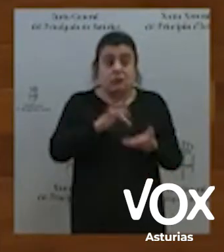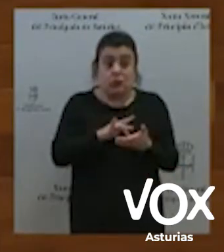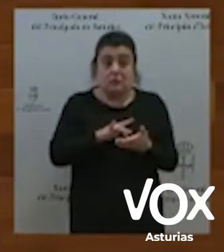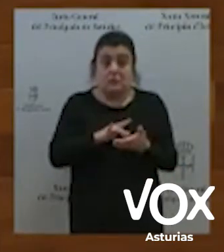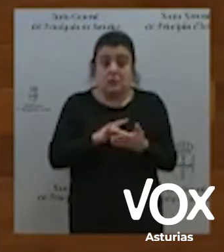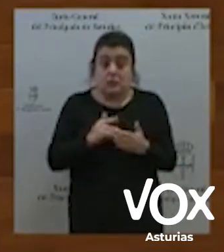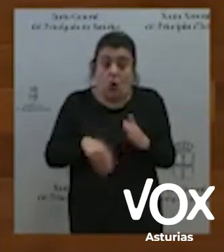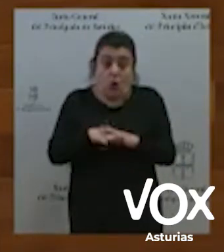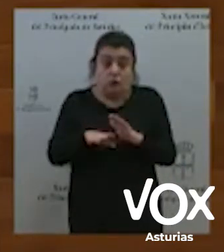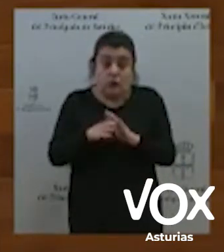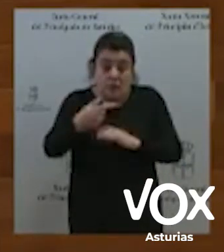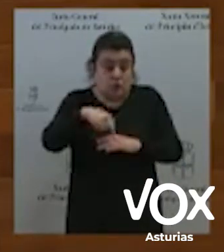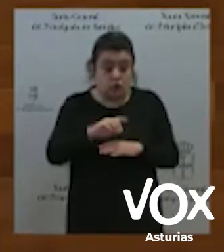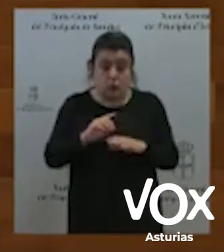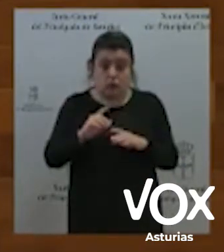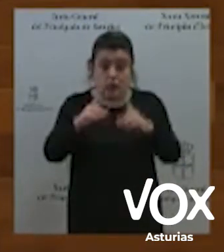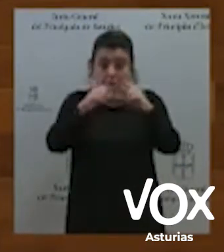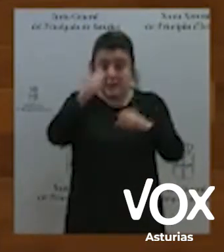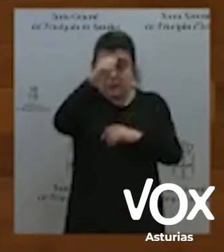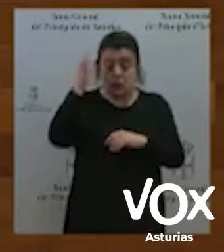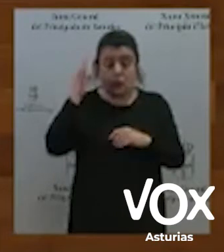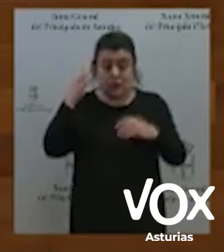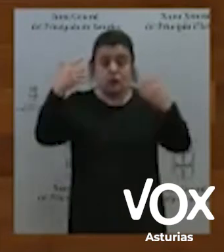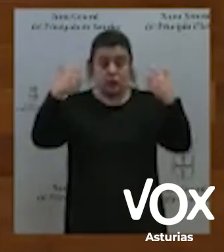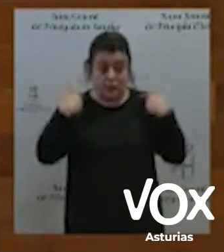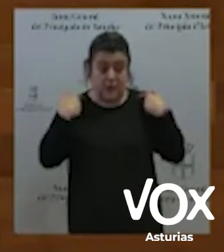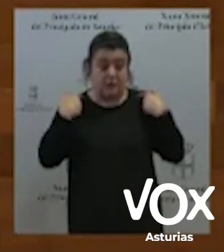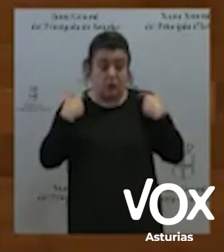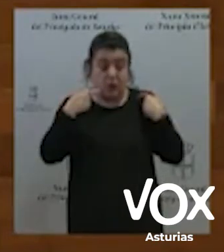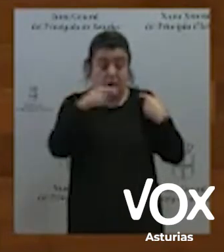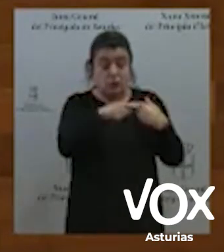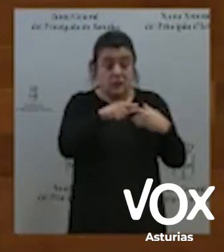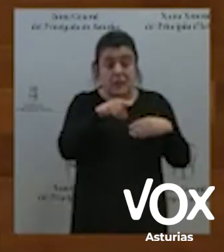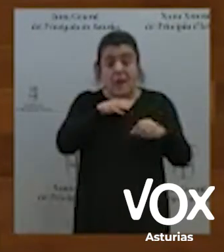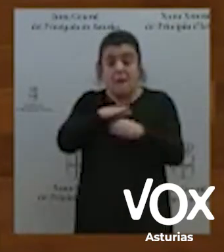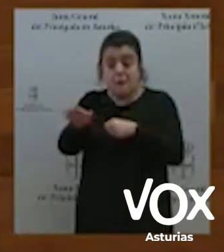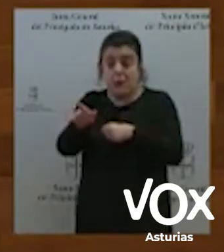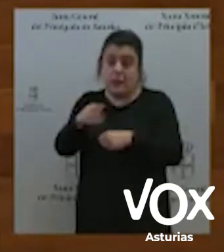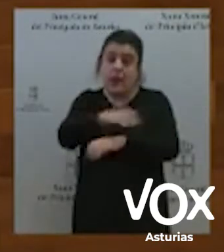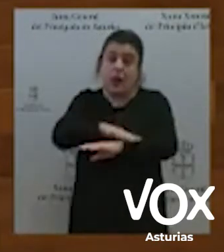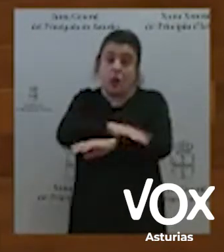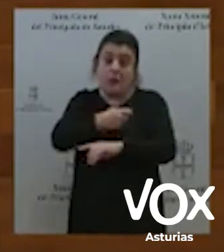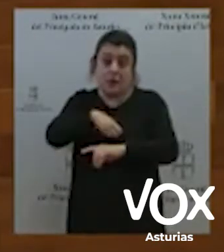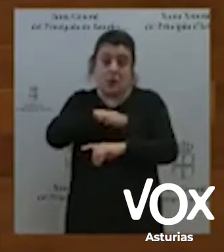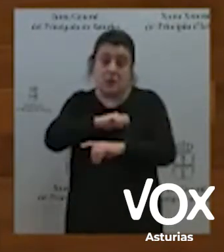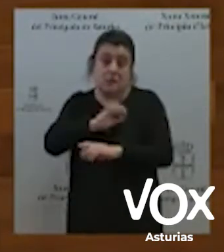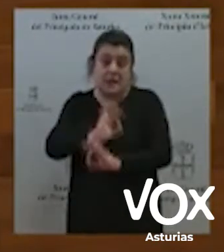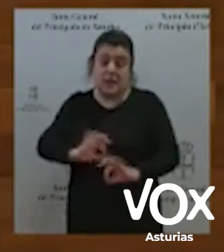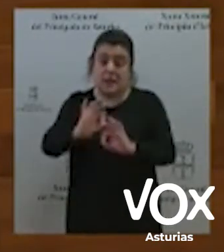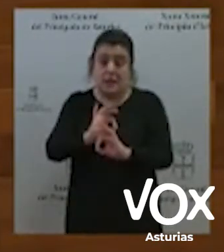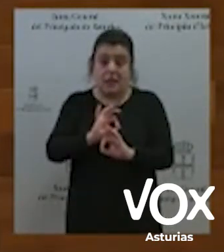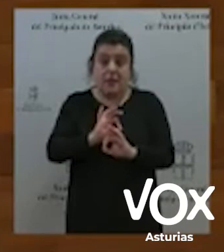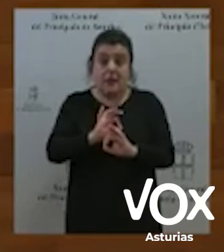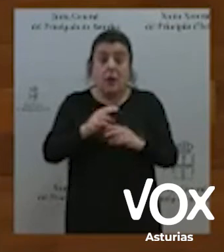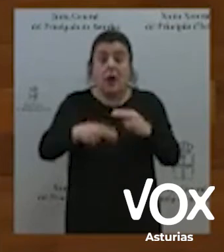su Gobierno en Madrid. Los 2 tramos más caros del peaje del país están en la línea recta desde el centro del Principado hasta la